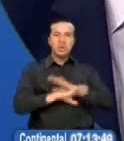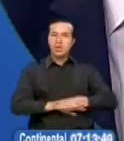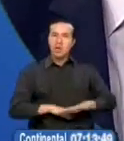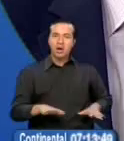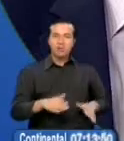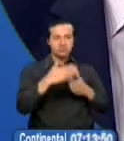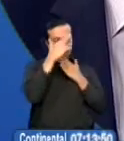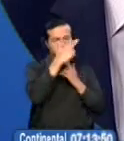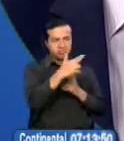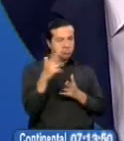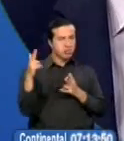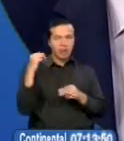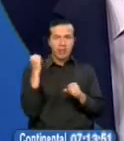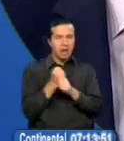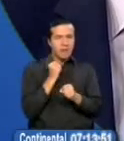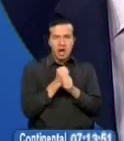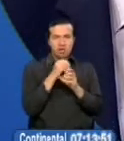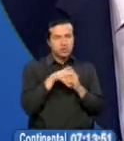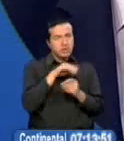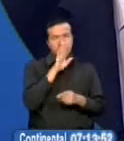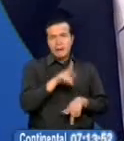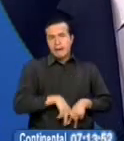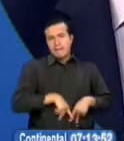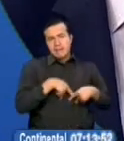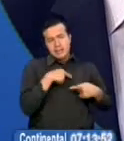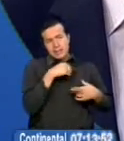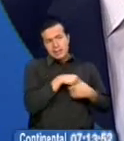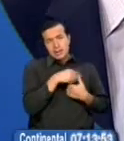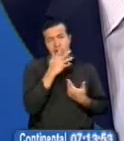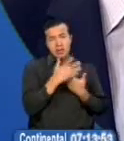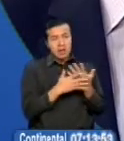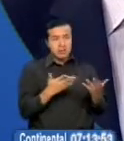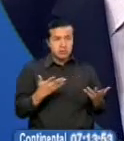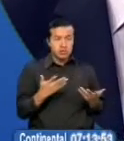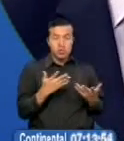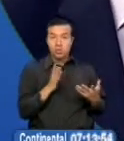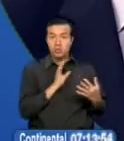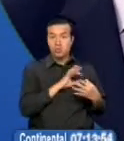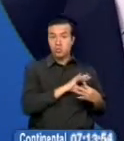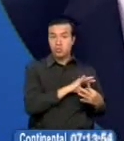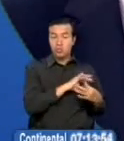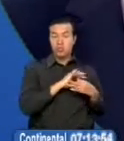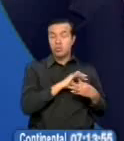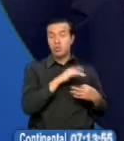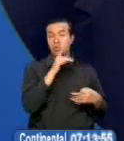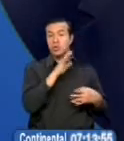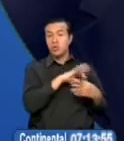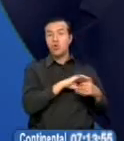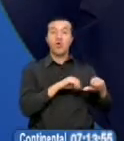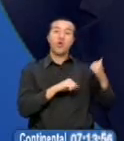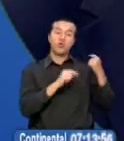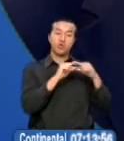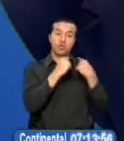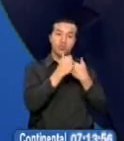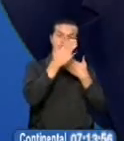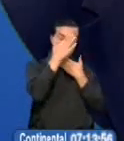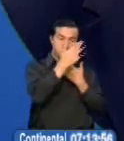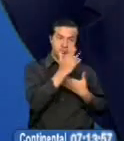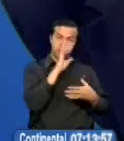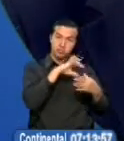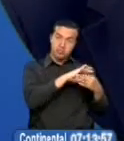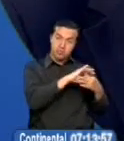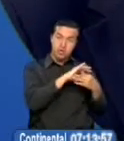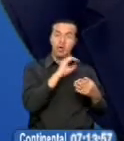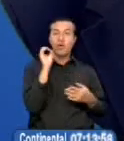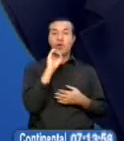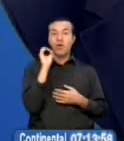actividad irregular e ilegal y que se podrían estar aliando o asociando a otro grupo guerrillero o